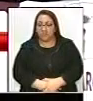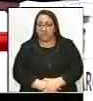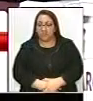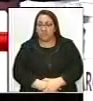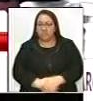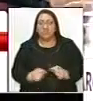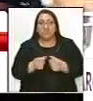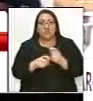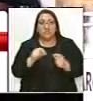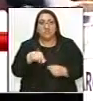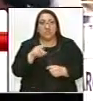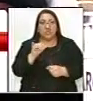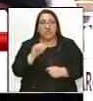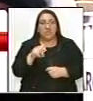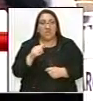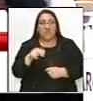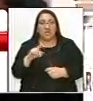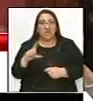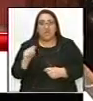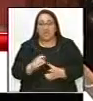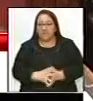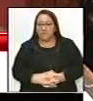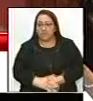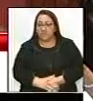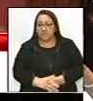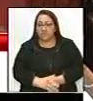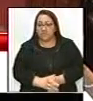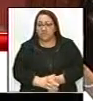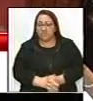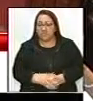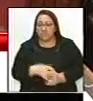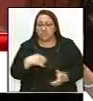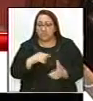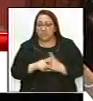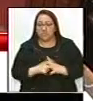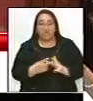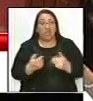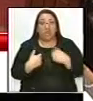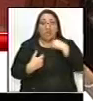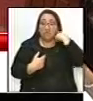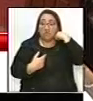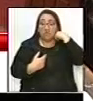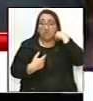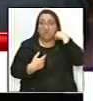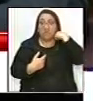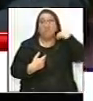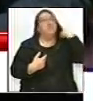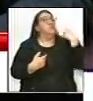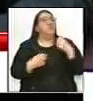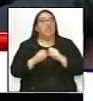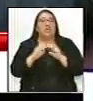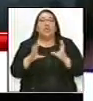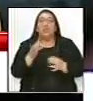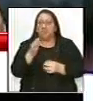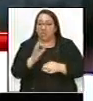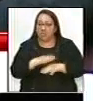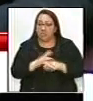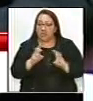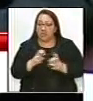Congresista Quintanilla. Bueno, yo tengo que empezar diciendo que no tenemos claro totalmente este